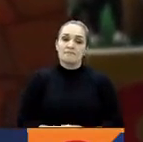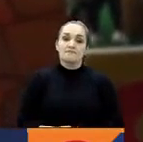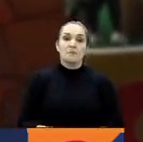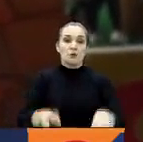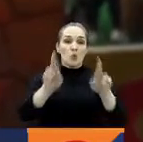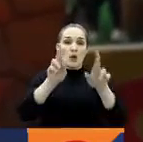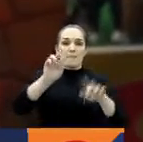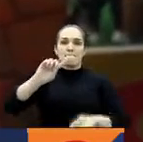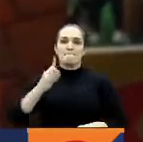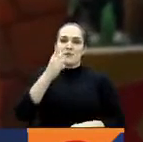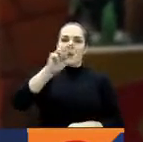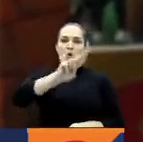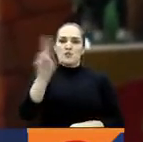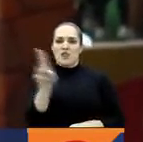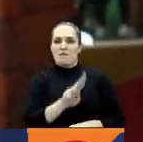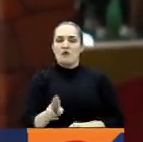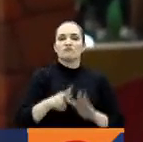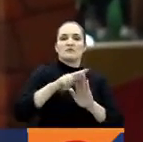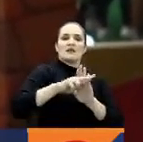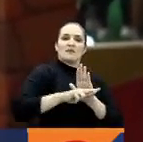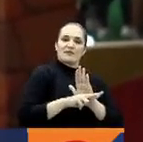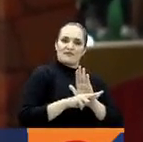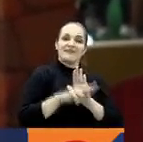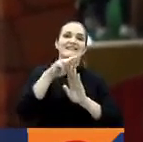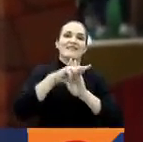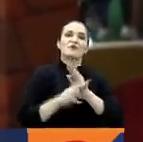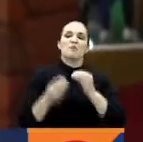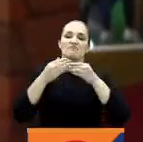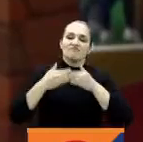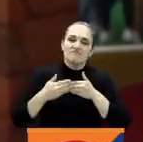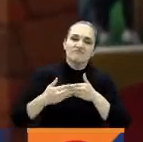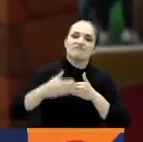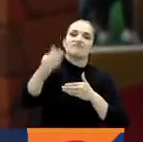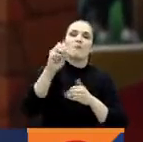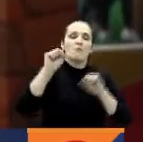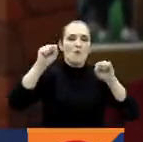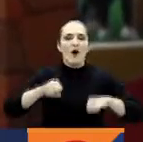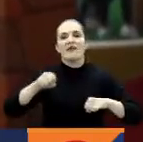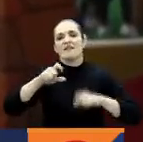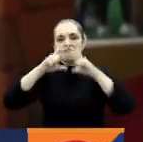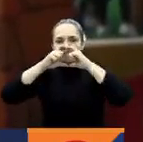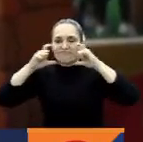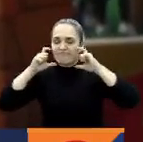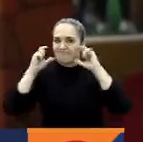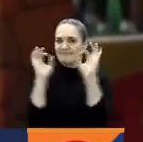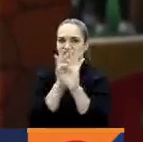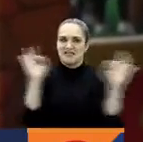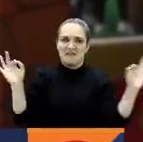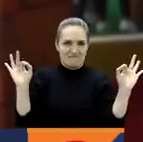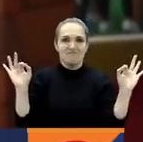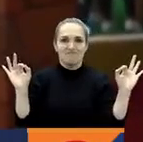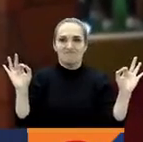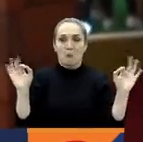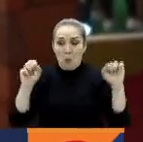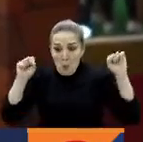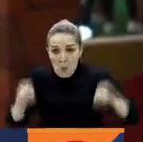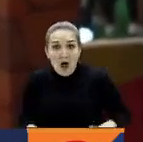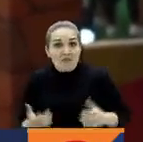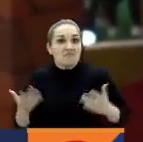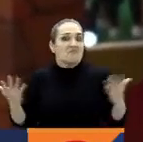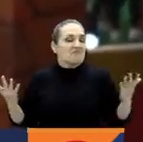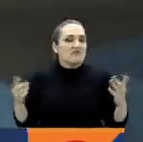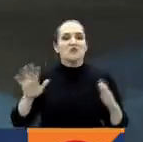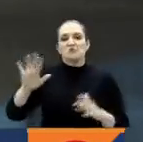del 1 de marzo ya esté reglamentado para que Bucaramanga sea una de esas primeras ciudades que puedan ya dejar de